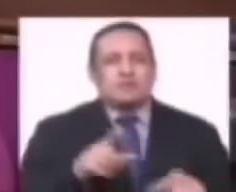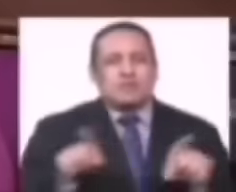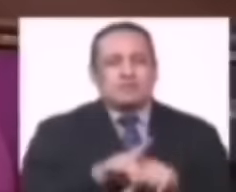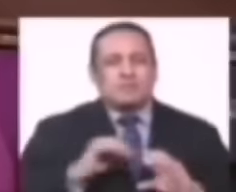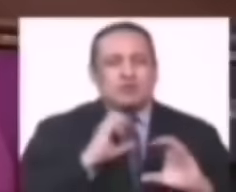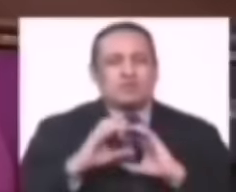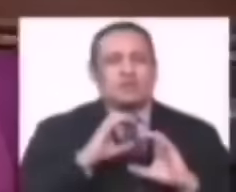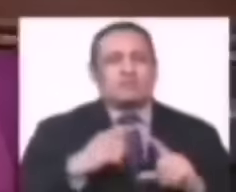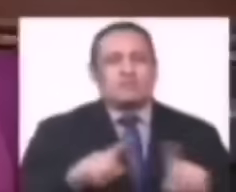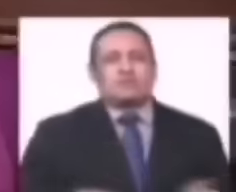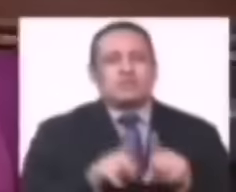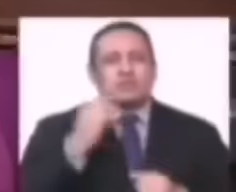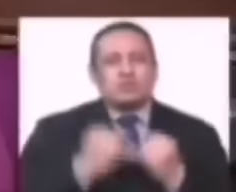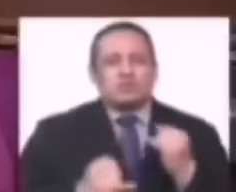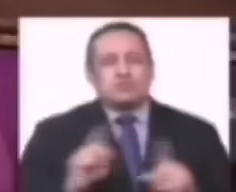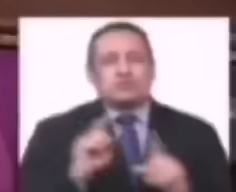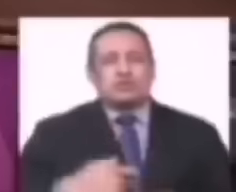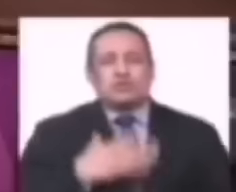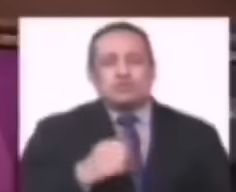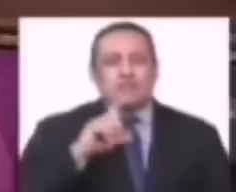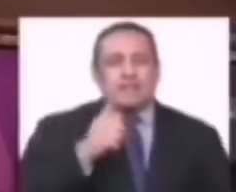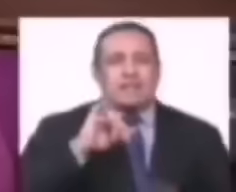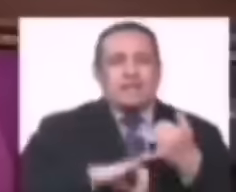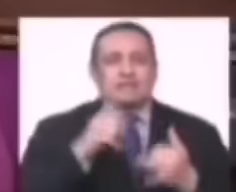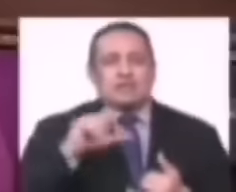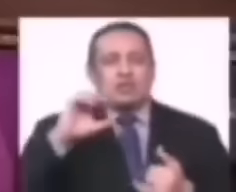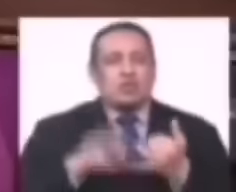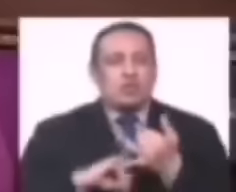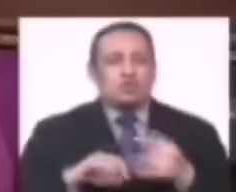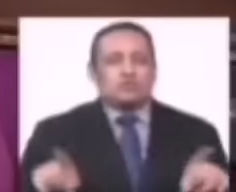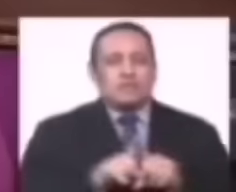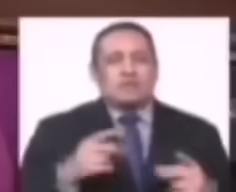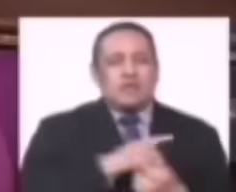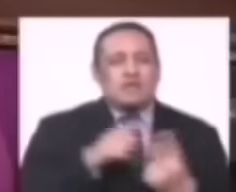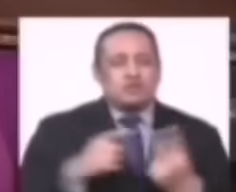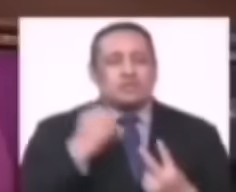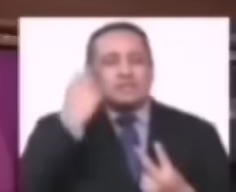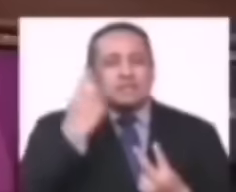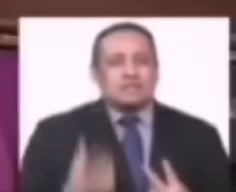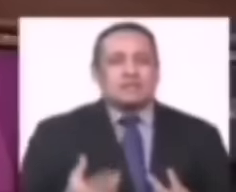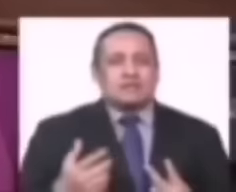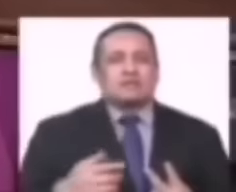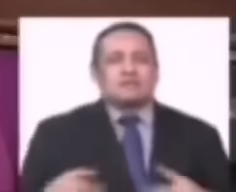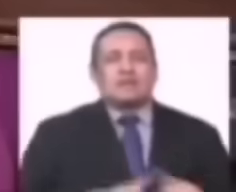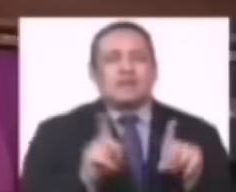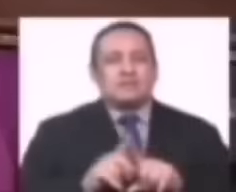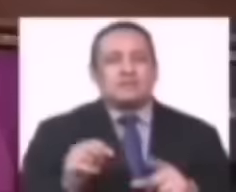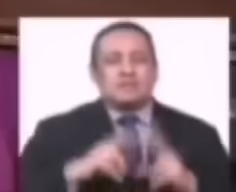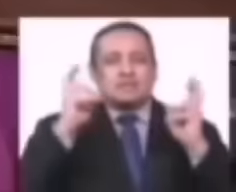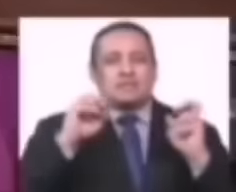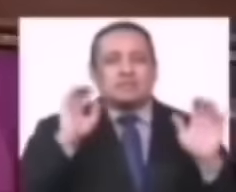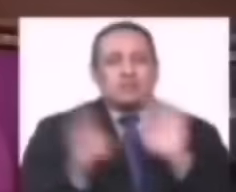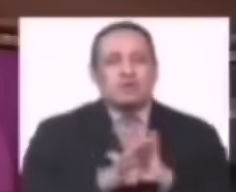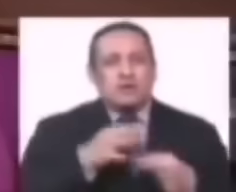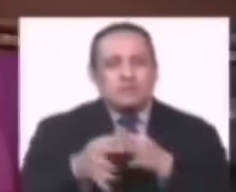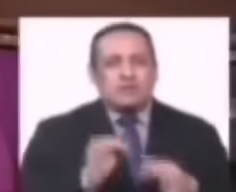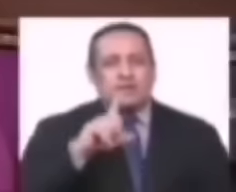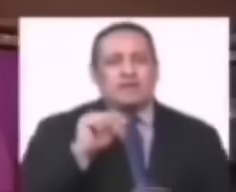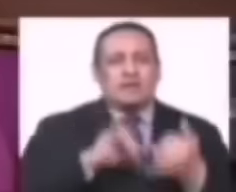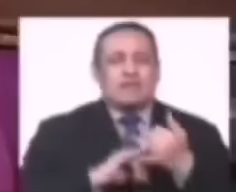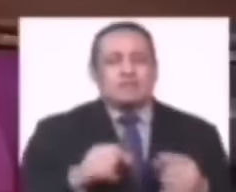comunicarse. Por último, si no les gusta las y los, pueden decir los. Ambas se van a entender. Simbólicamente mencionar las